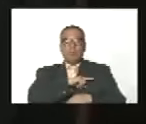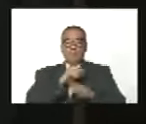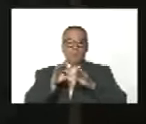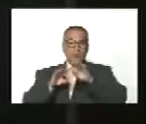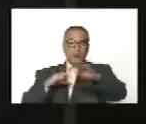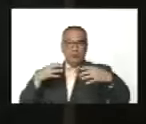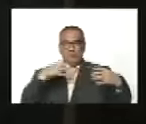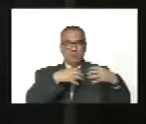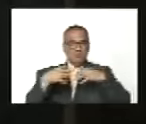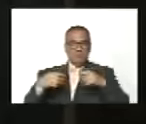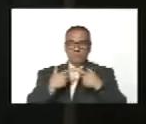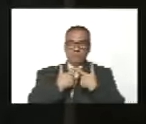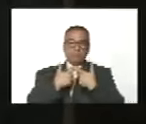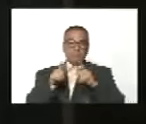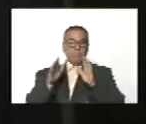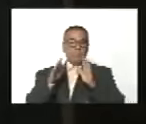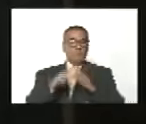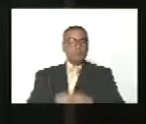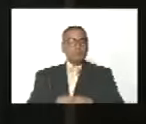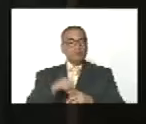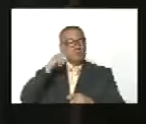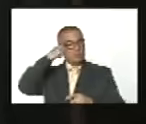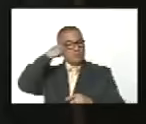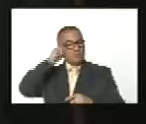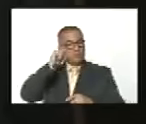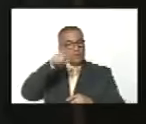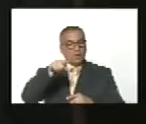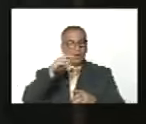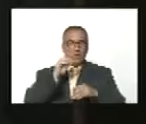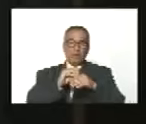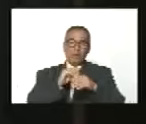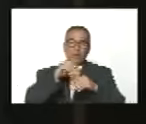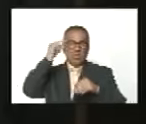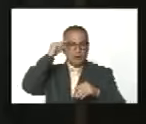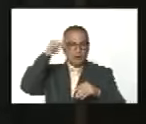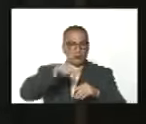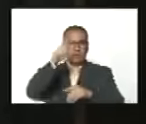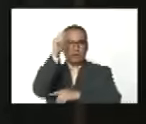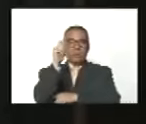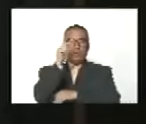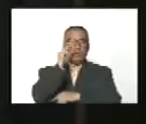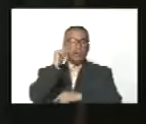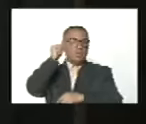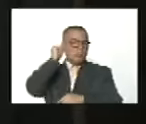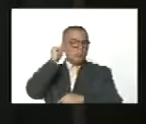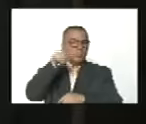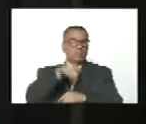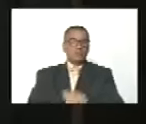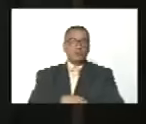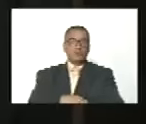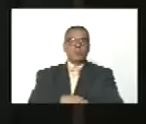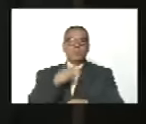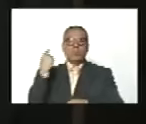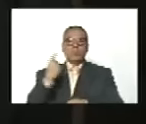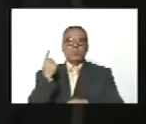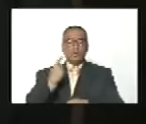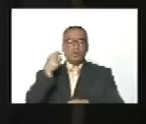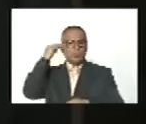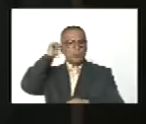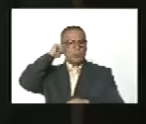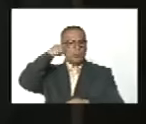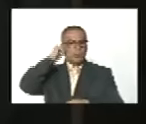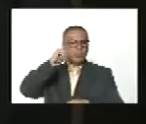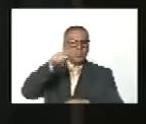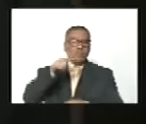larga guerra de independencia. Recordar este hecho hoy, diputadas y diputados, no es solo conmemorar una